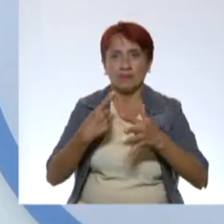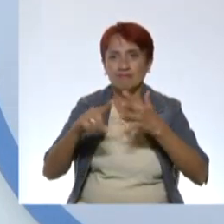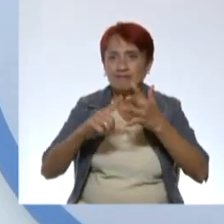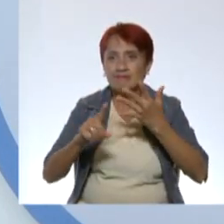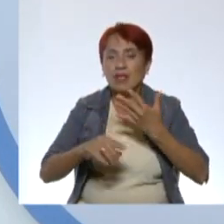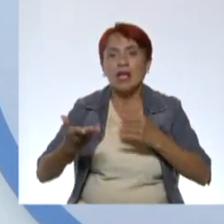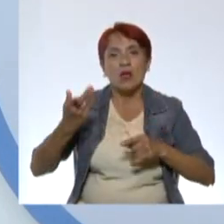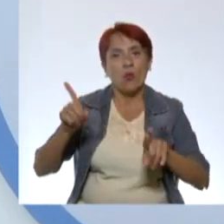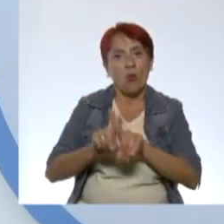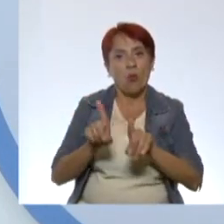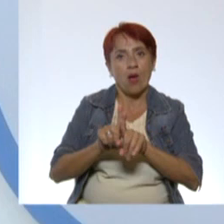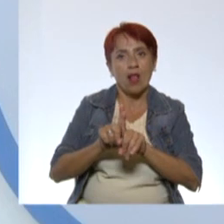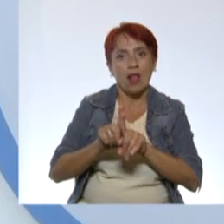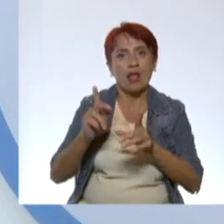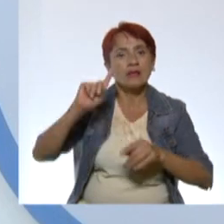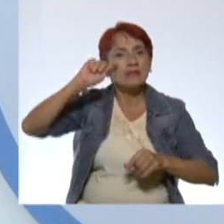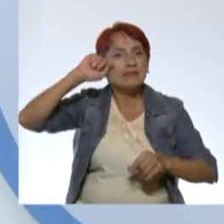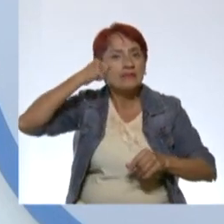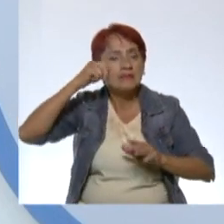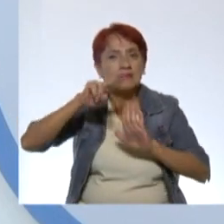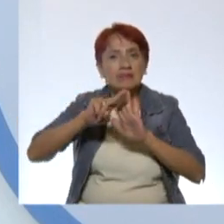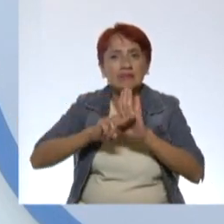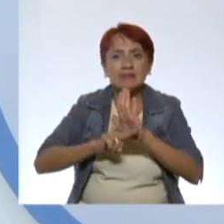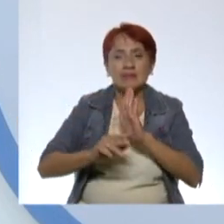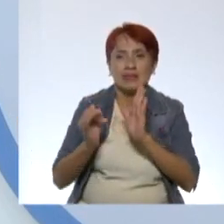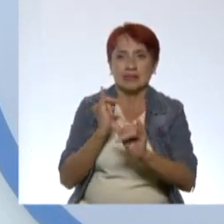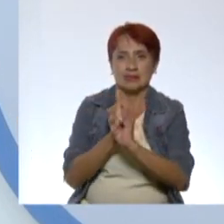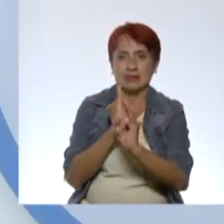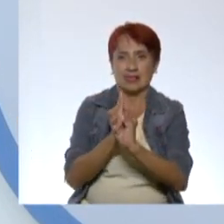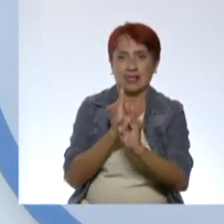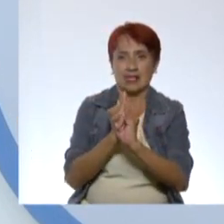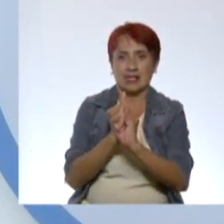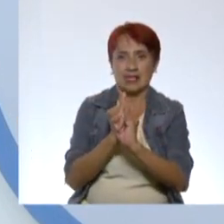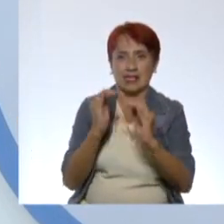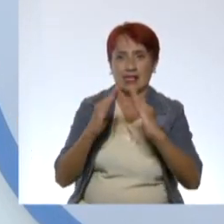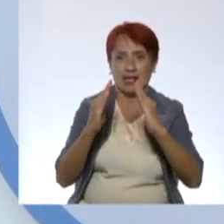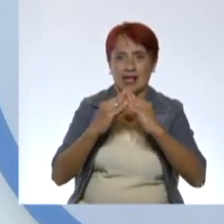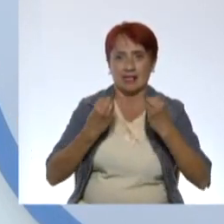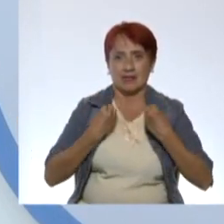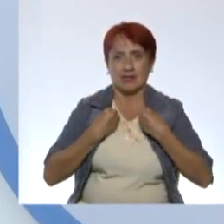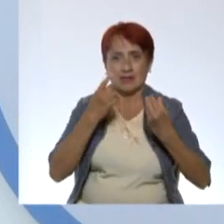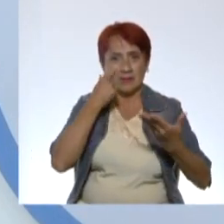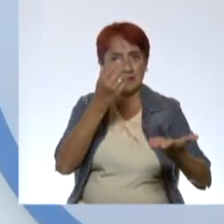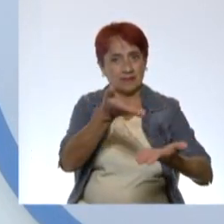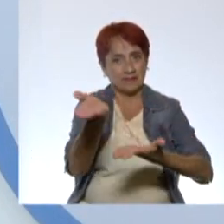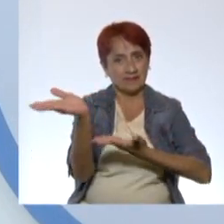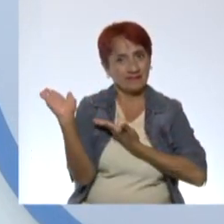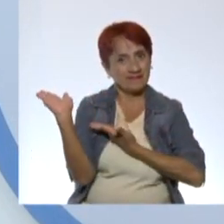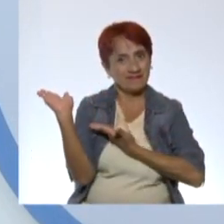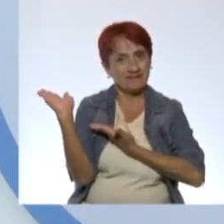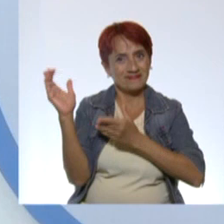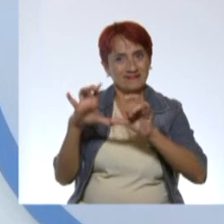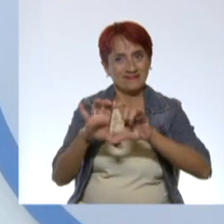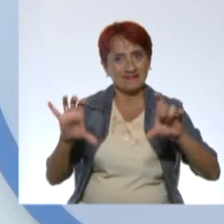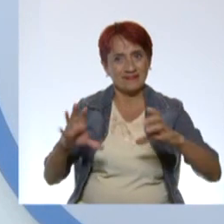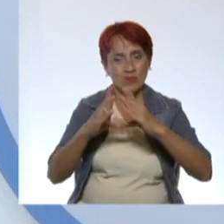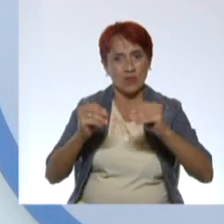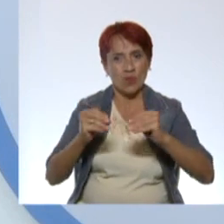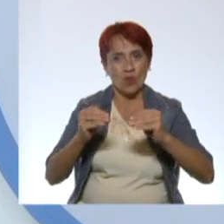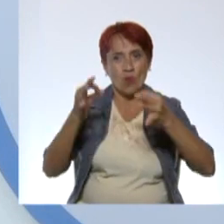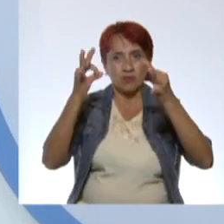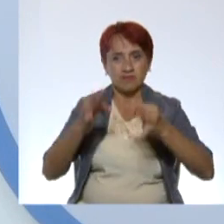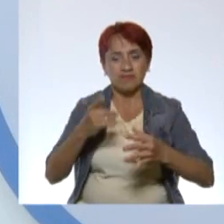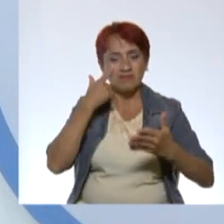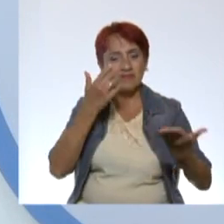saludable. También paso por acá para recordarles las redes sociales de nuestra Casa Vive. Por Twitter pueden seguirnos como Vive TV Oficial 1,